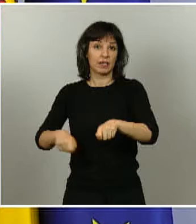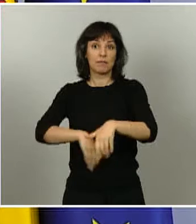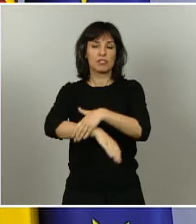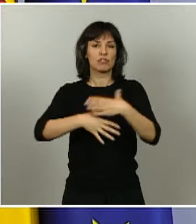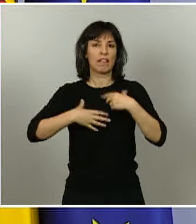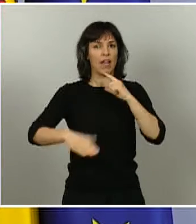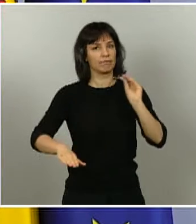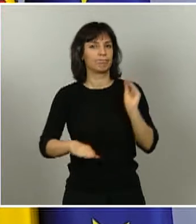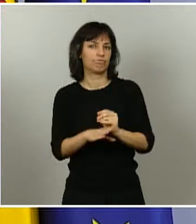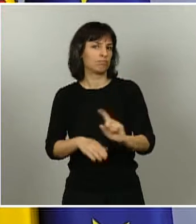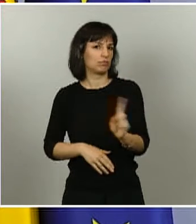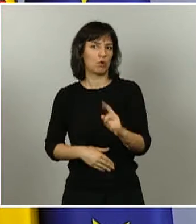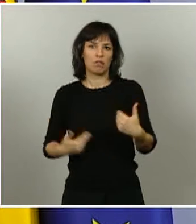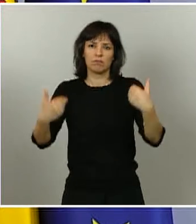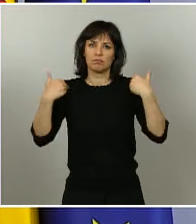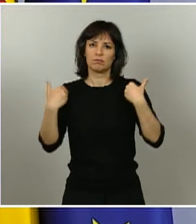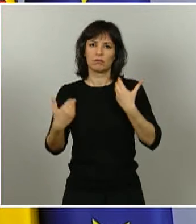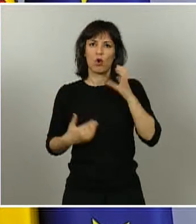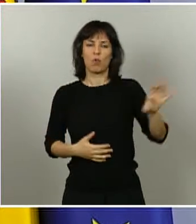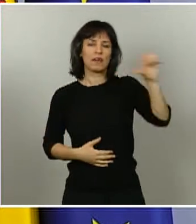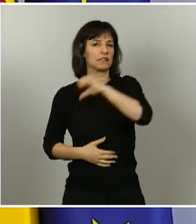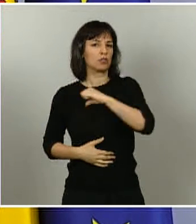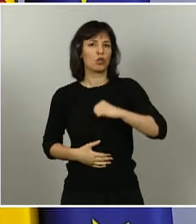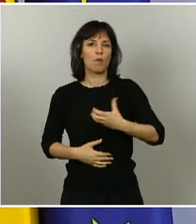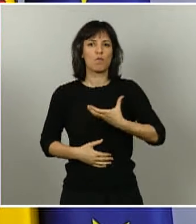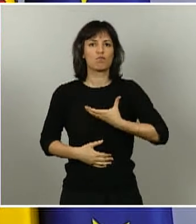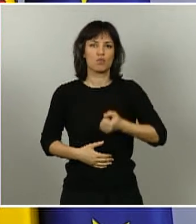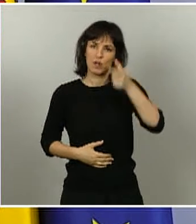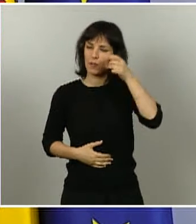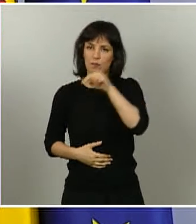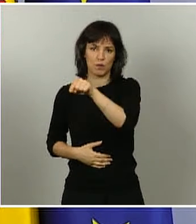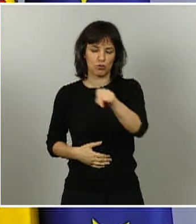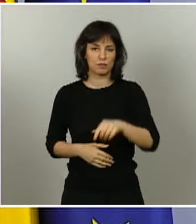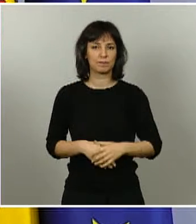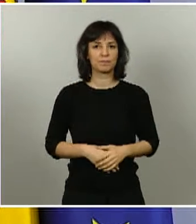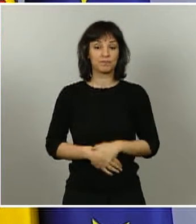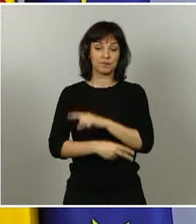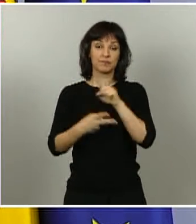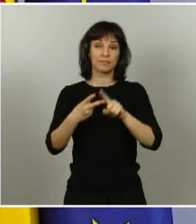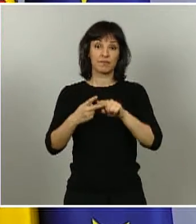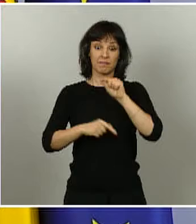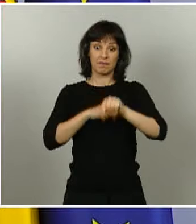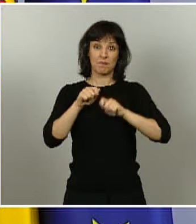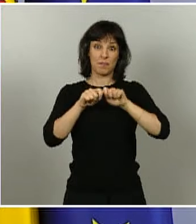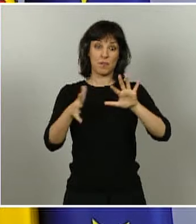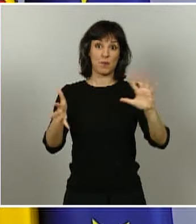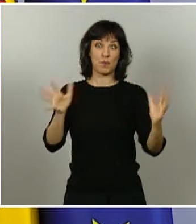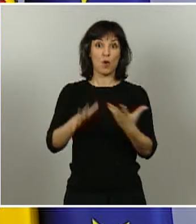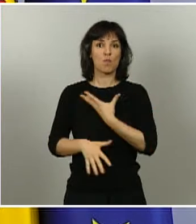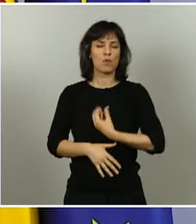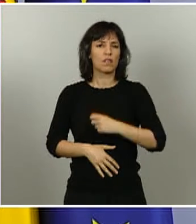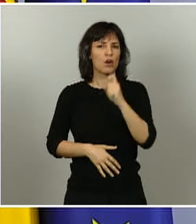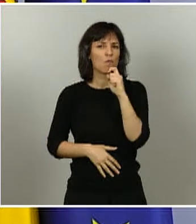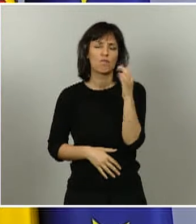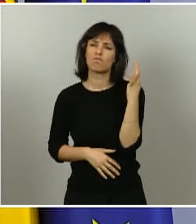o a los propios municipios. Respecto a la situación de la pandemia en Murcia, es una evolución muy positiva. se está haciendo un gran trabajo en todas las comunidades autónomas, también